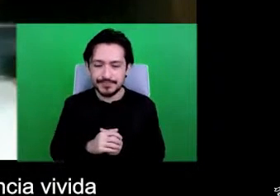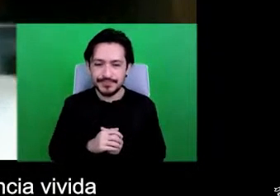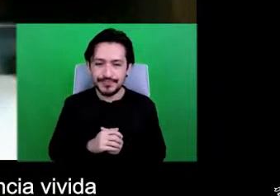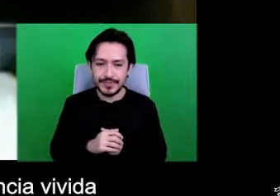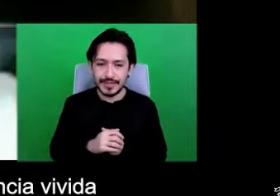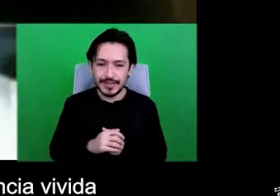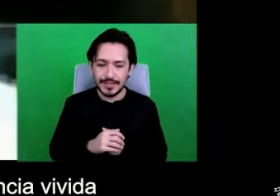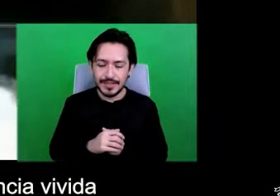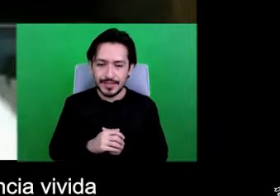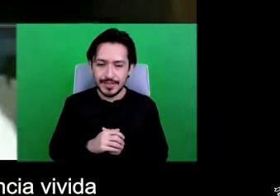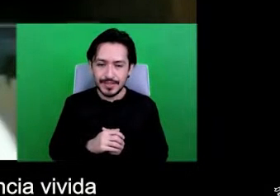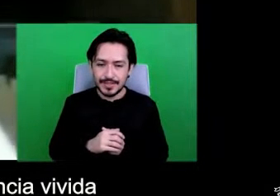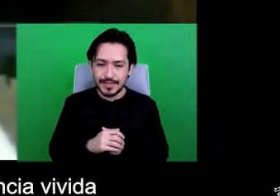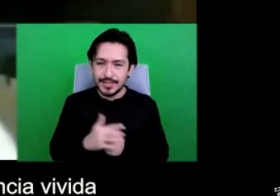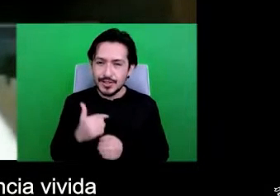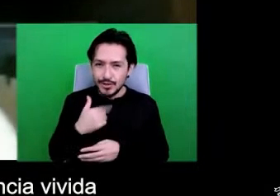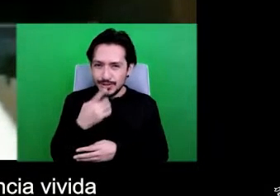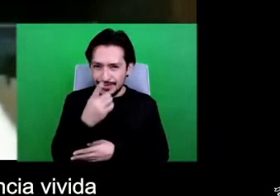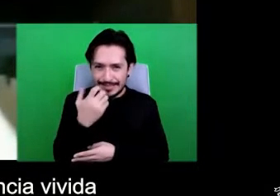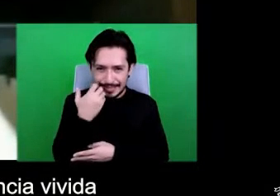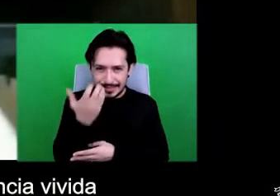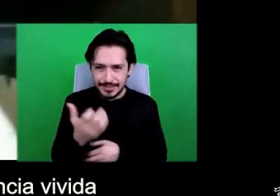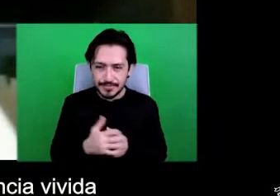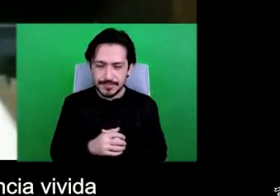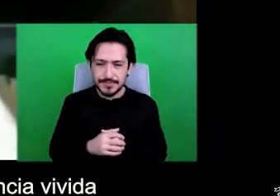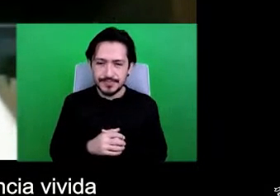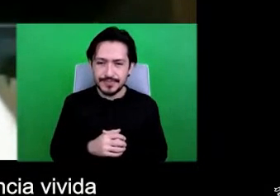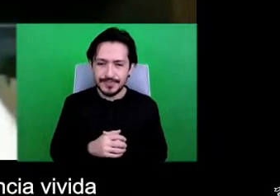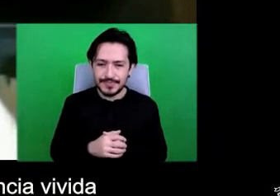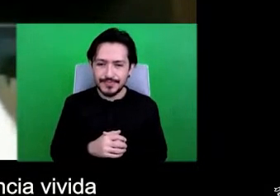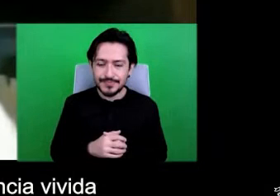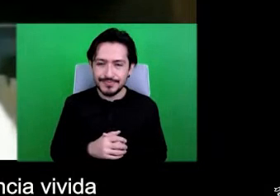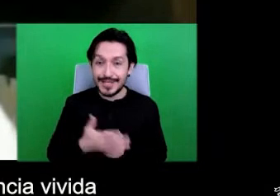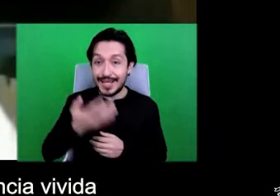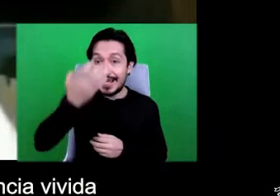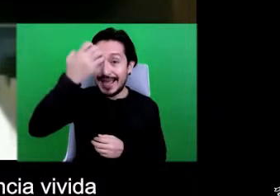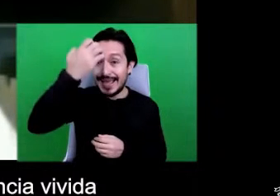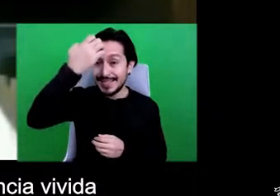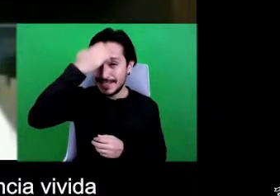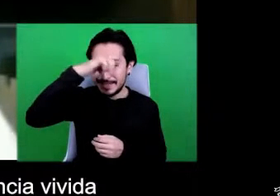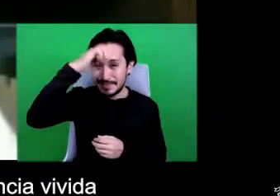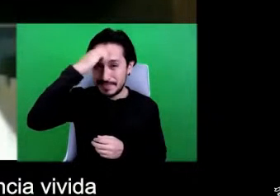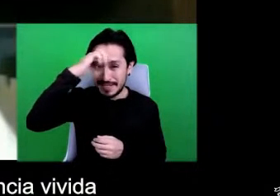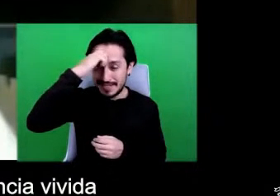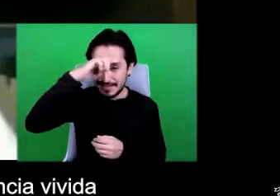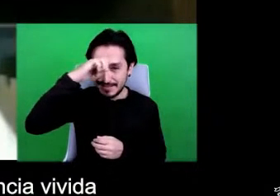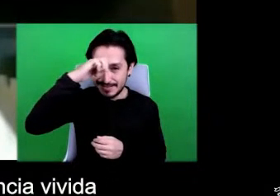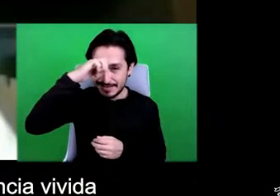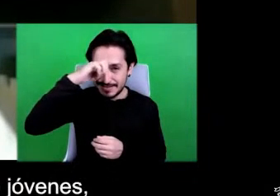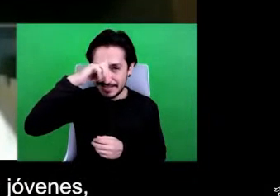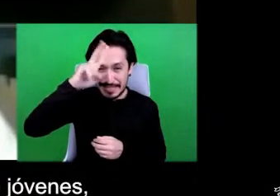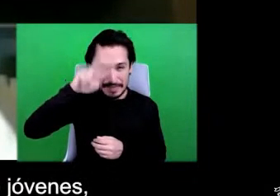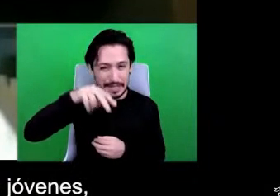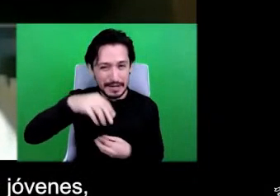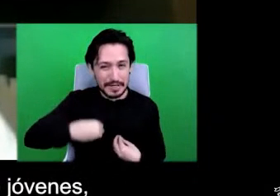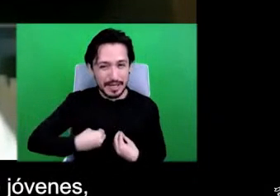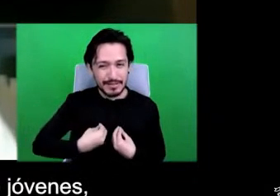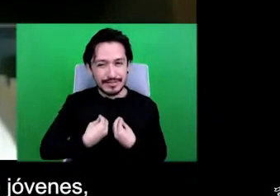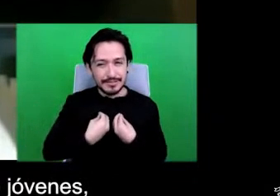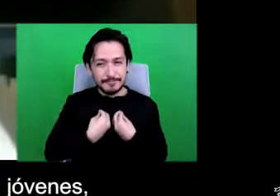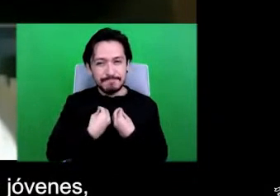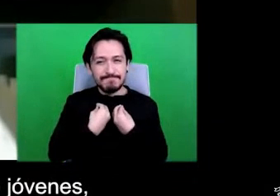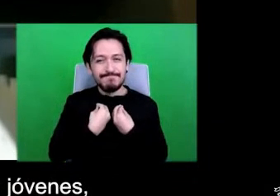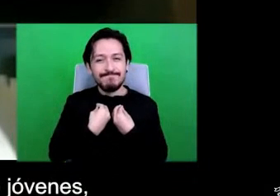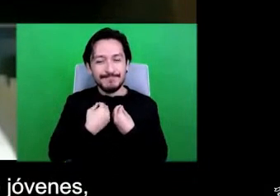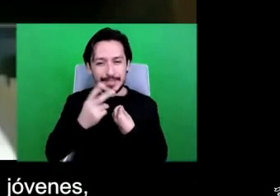hago mención de que la experiencia vivida fue muy, muy enriquecedora y que fue